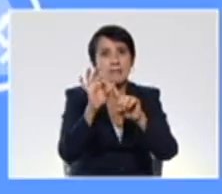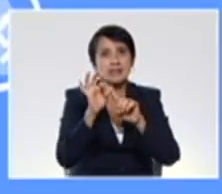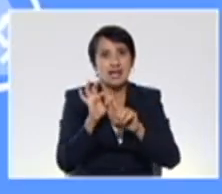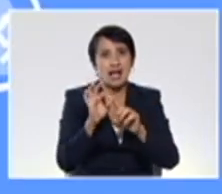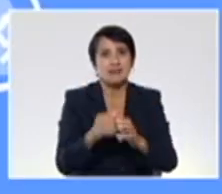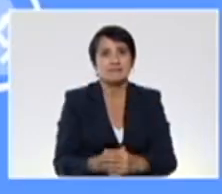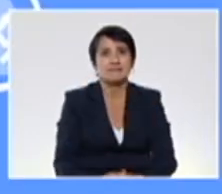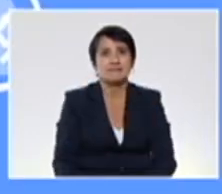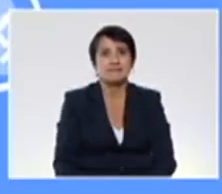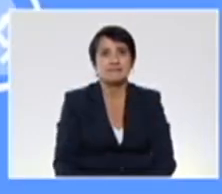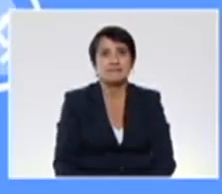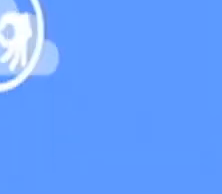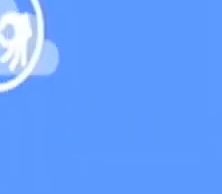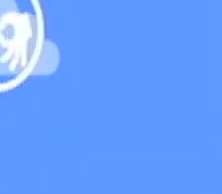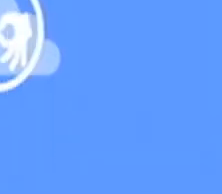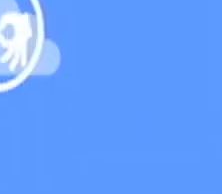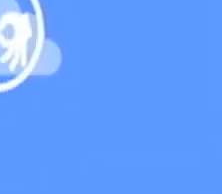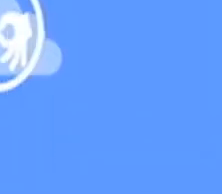especial.